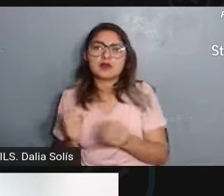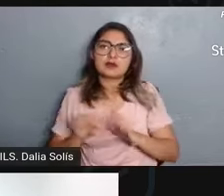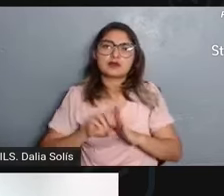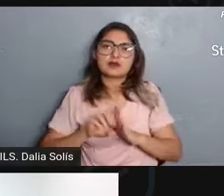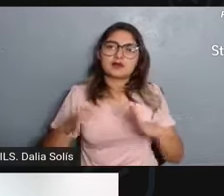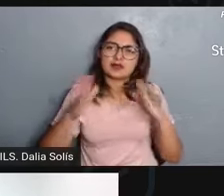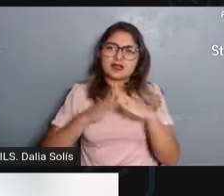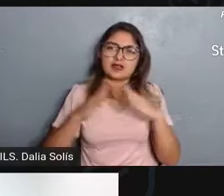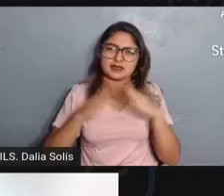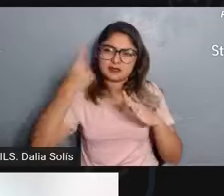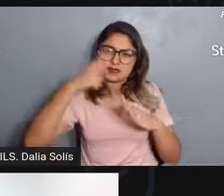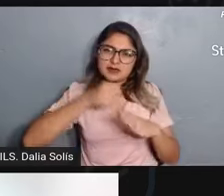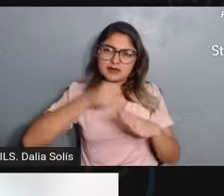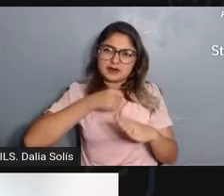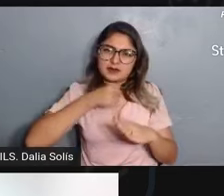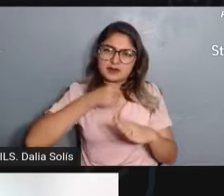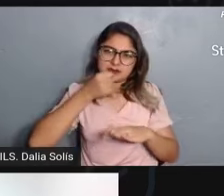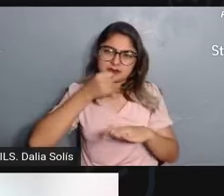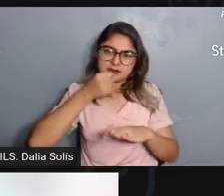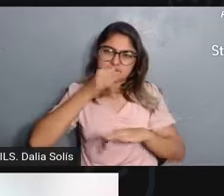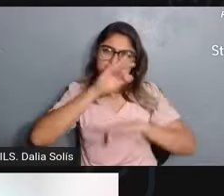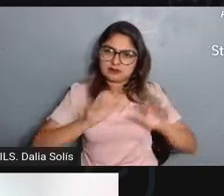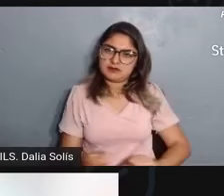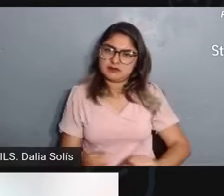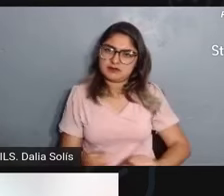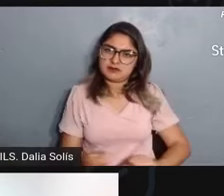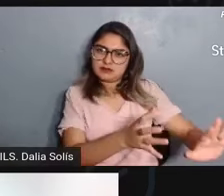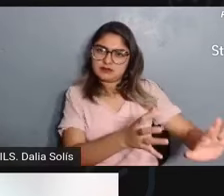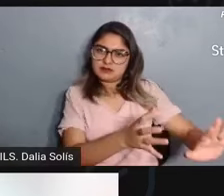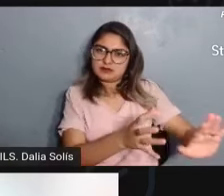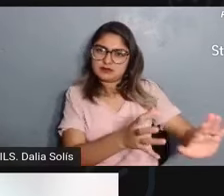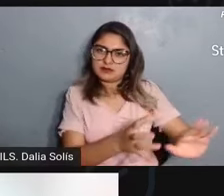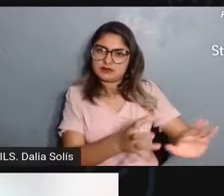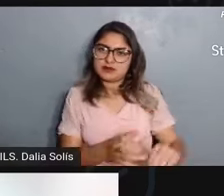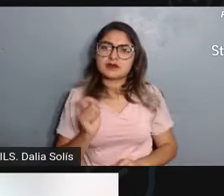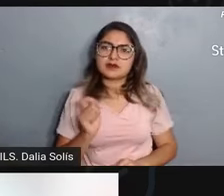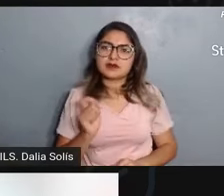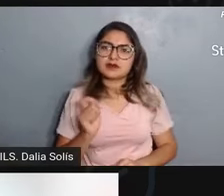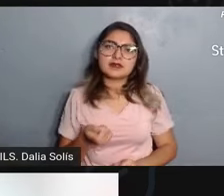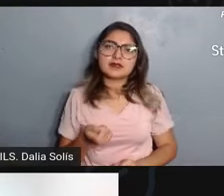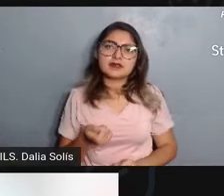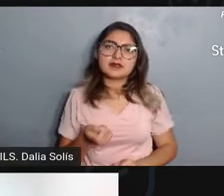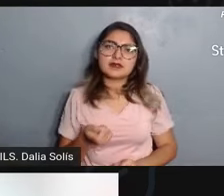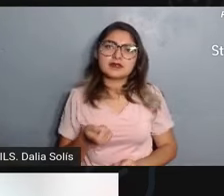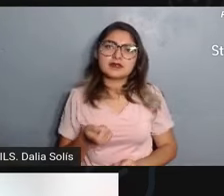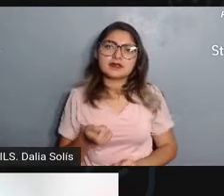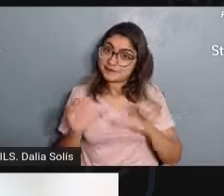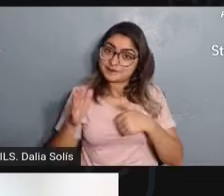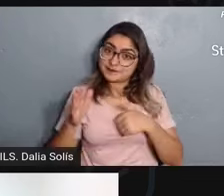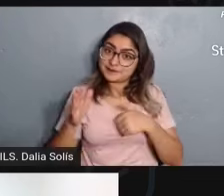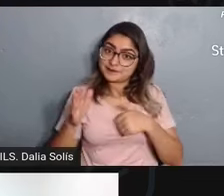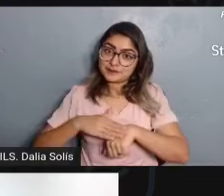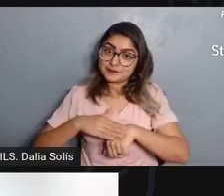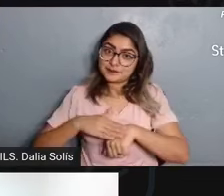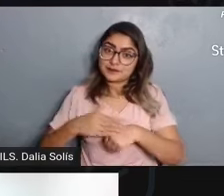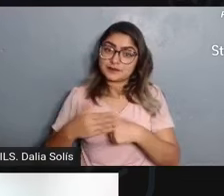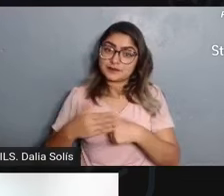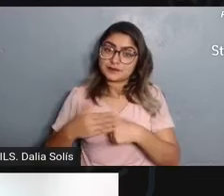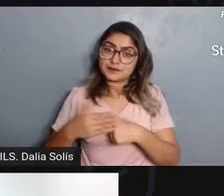a repercutir cuando nosotros lleguemos a esa edad. Por supuesto. Entonces tenemos que empezar a tener una visión